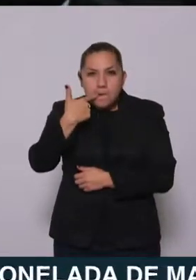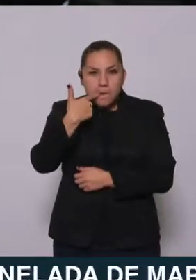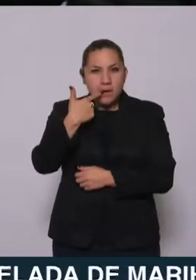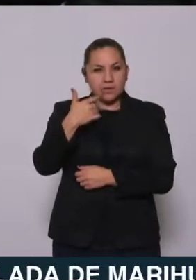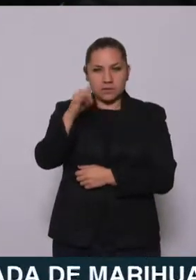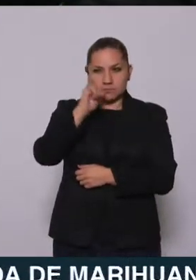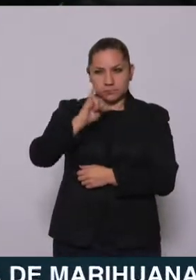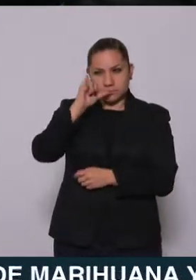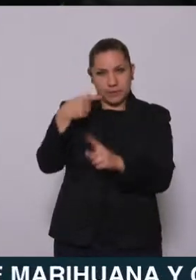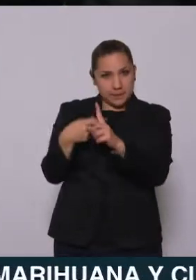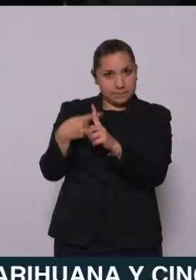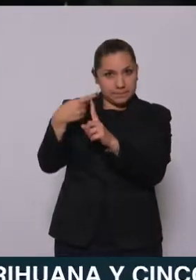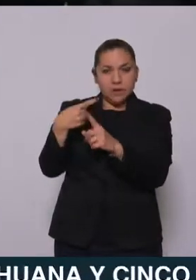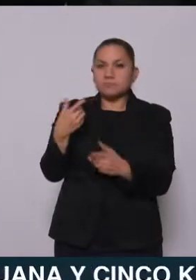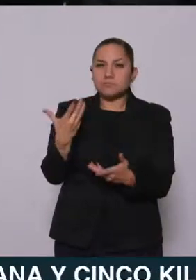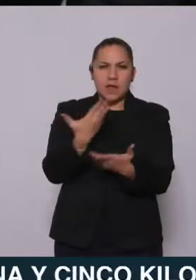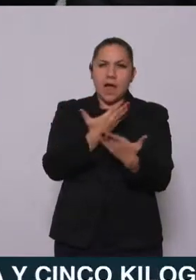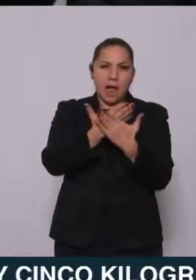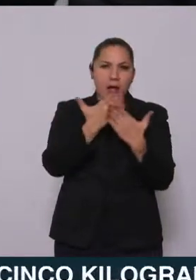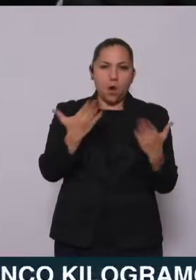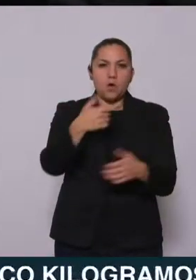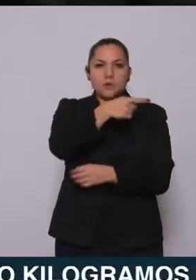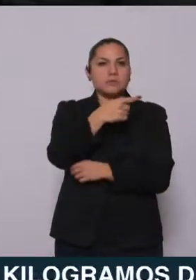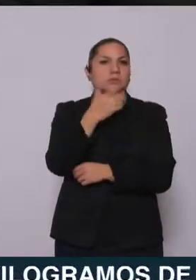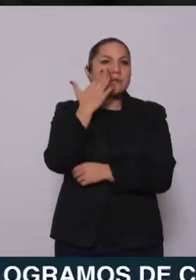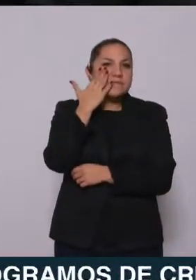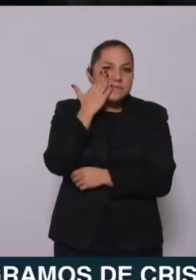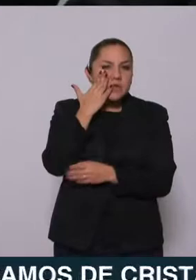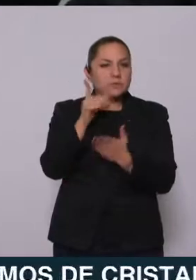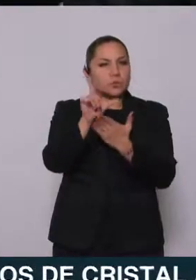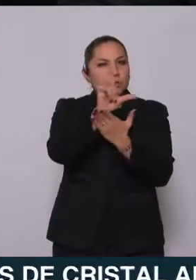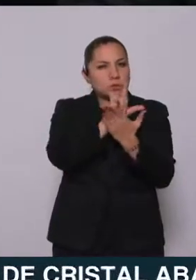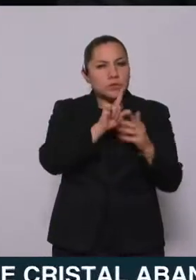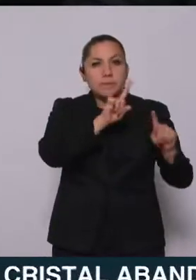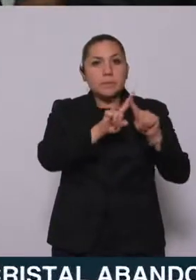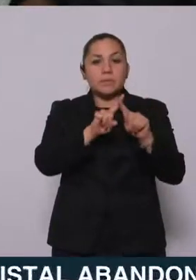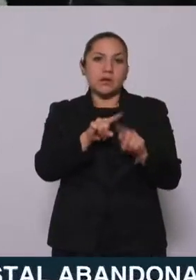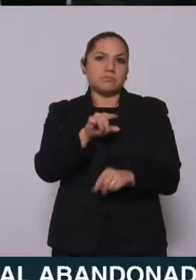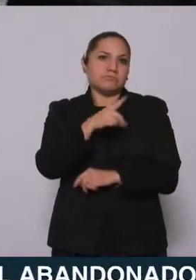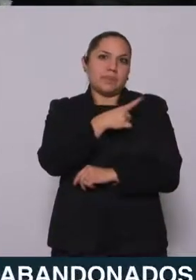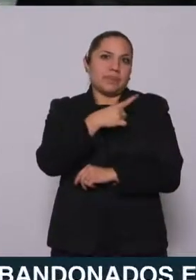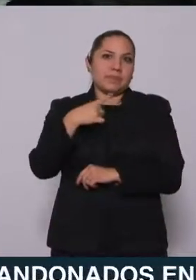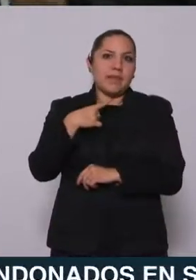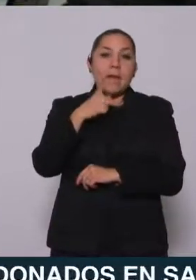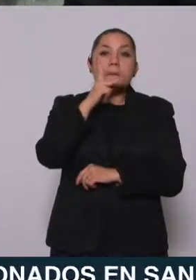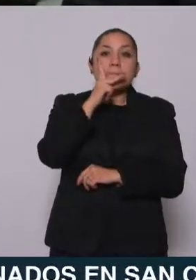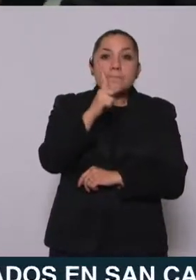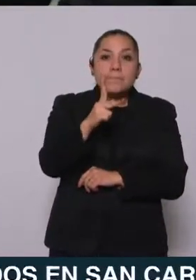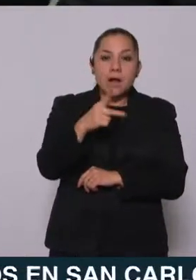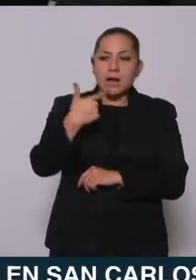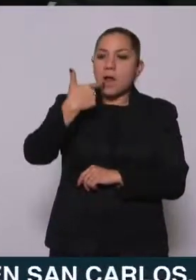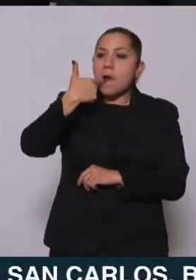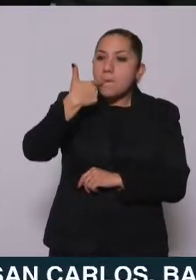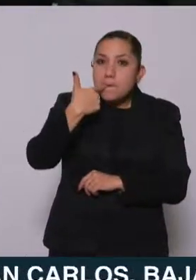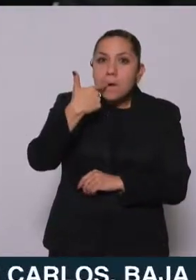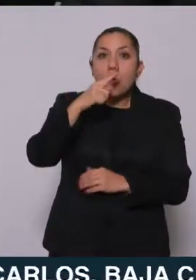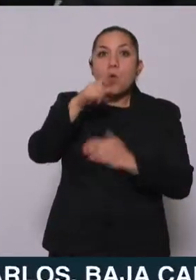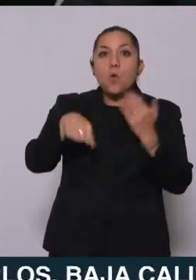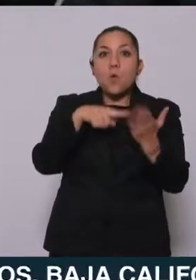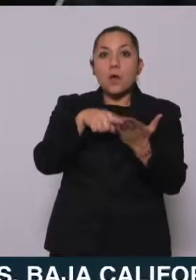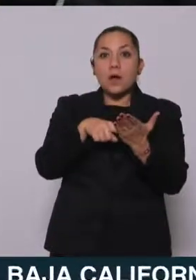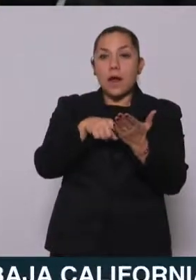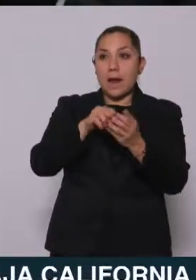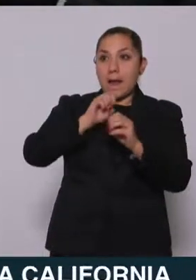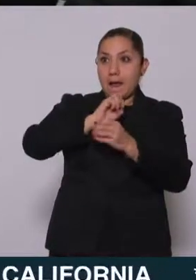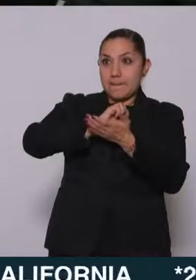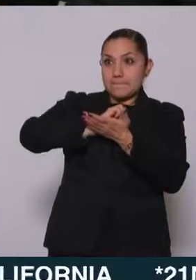sociales que no permiten que se comparta lo que tenga que ver con la palabra alcoholímetro para evitar los puntos y la gente forzosamente